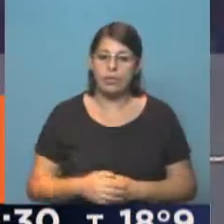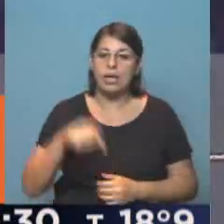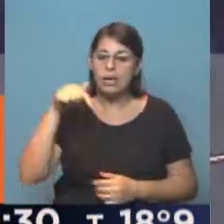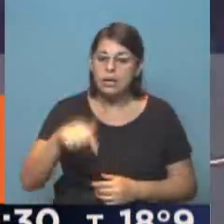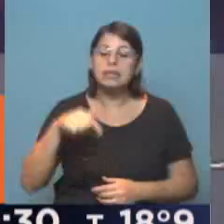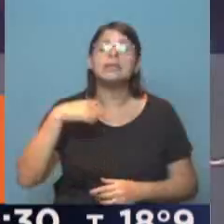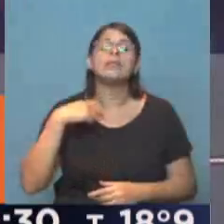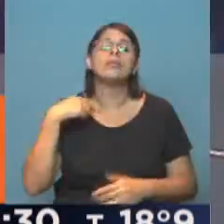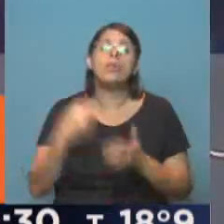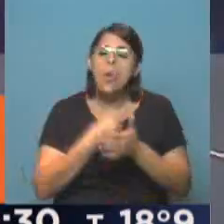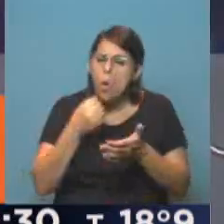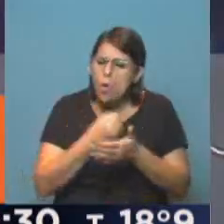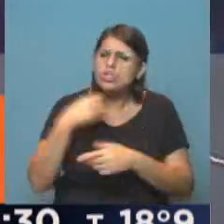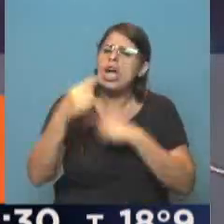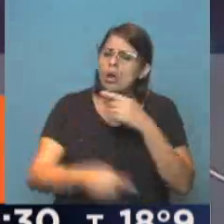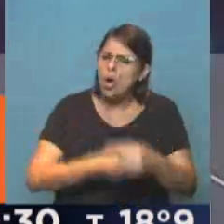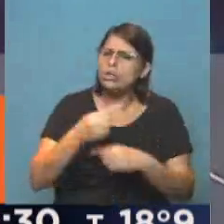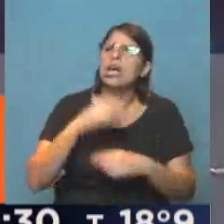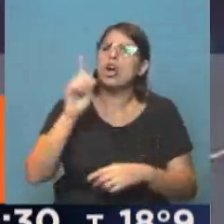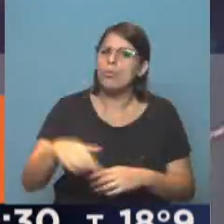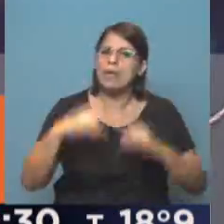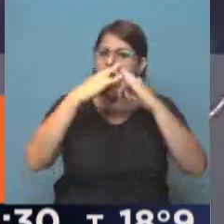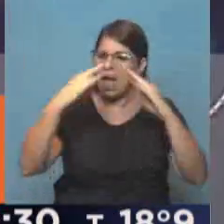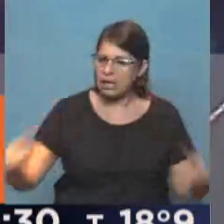lucha sigue con un acampe